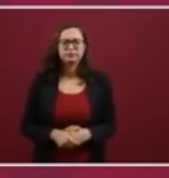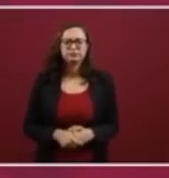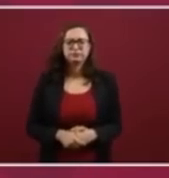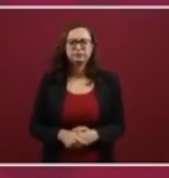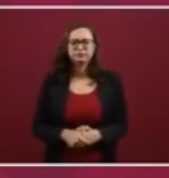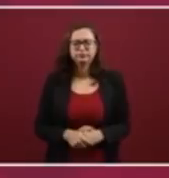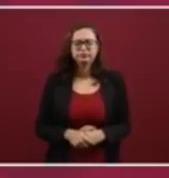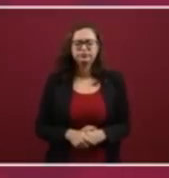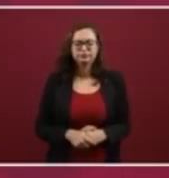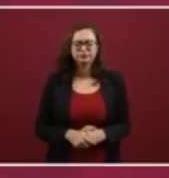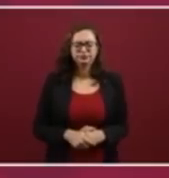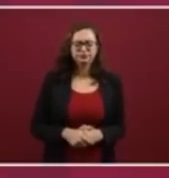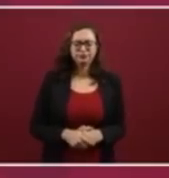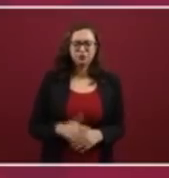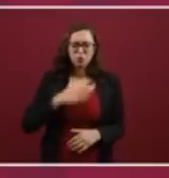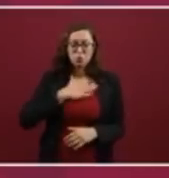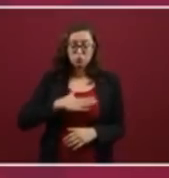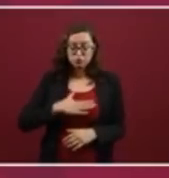primero